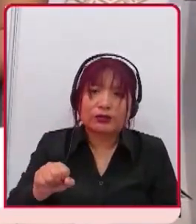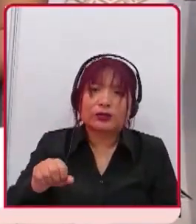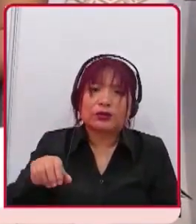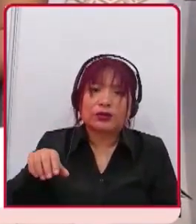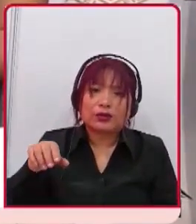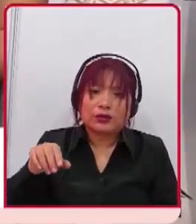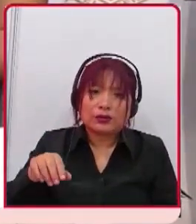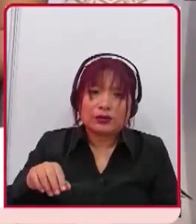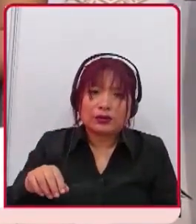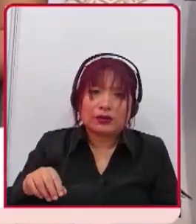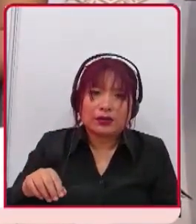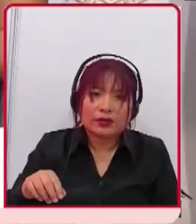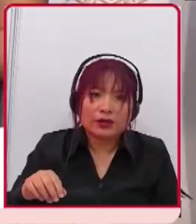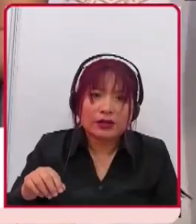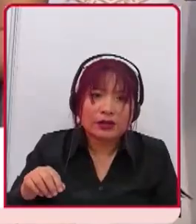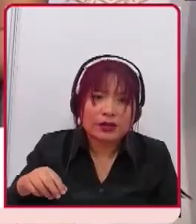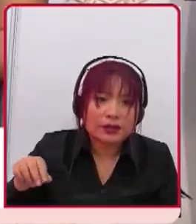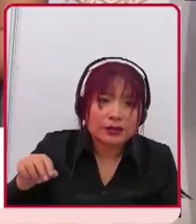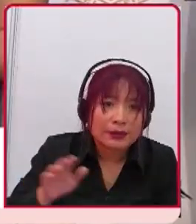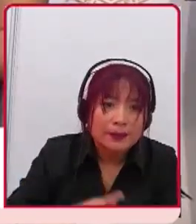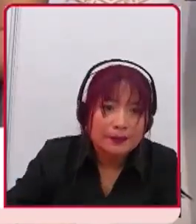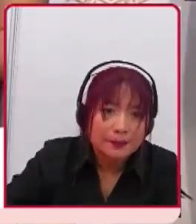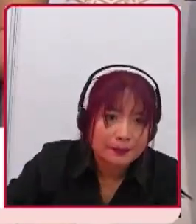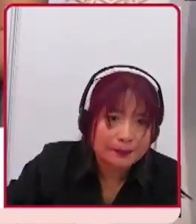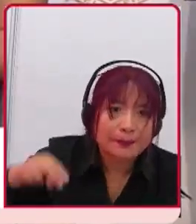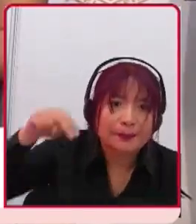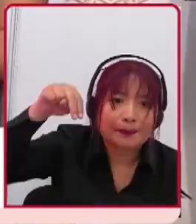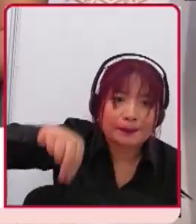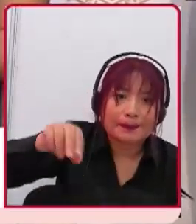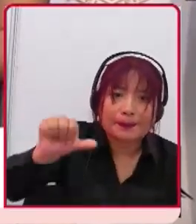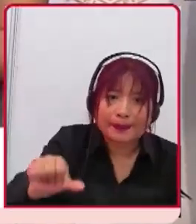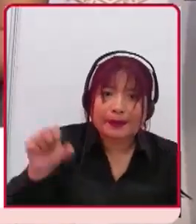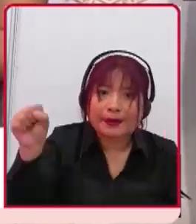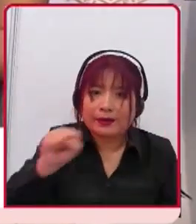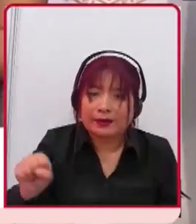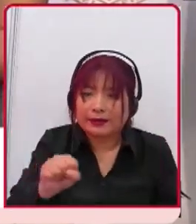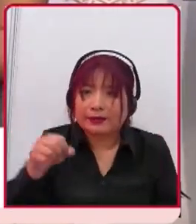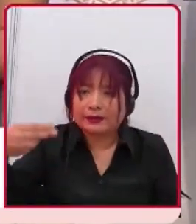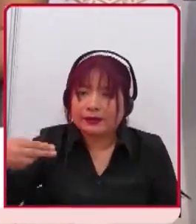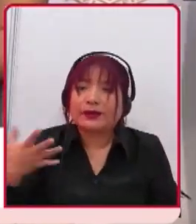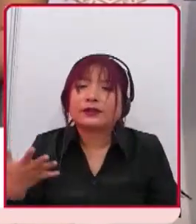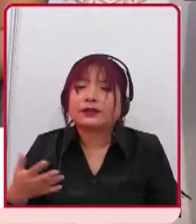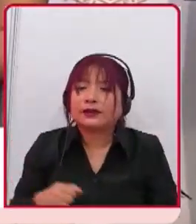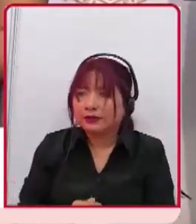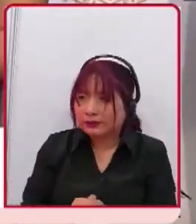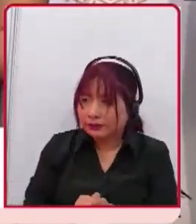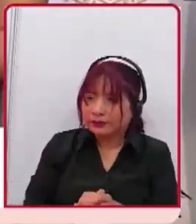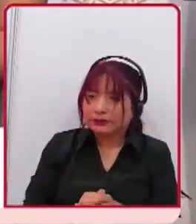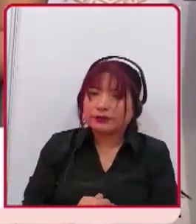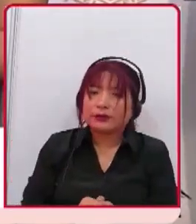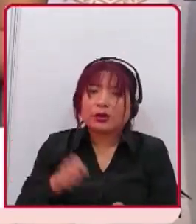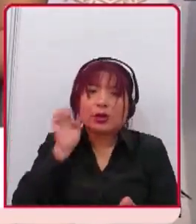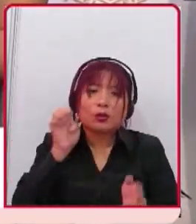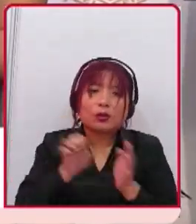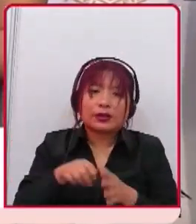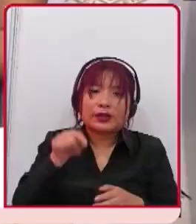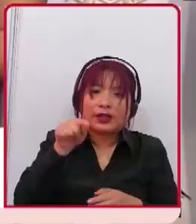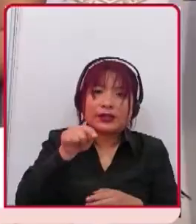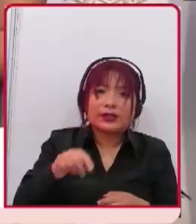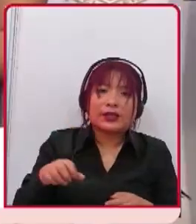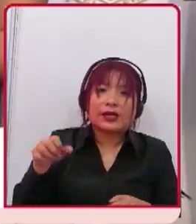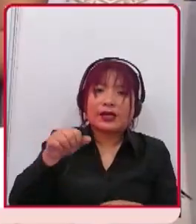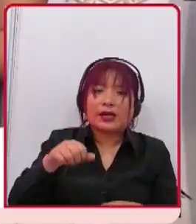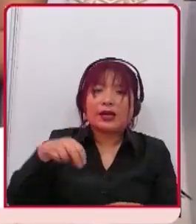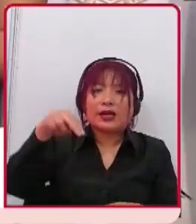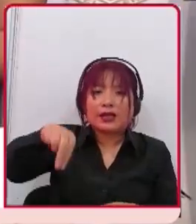podría ser el efecto de pérdida de ácido o de generación de ácido sulfídrico en el sistema, porque el ácido sulfúrico se va a formar inherentemente en